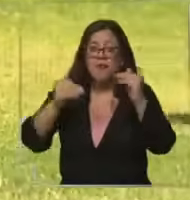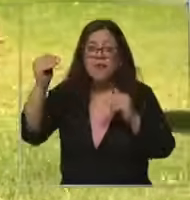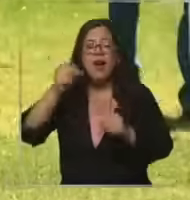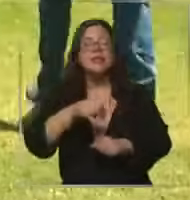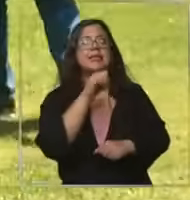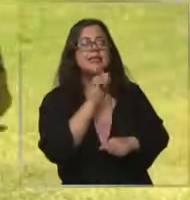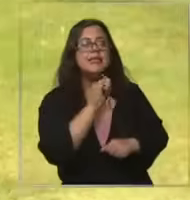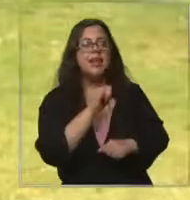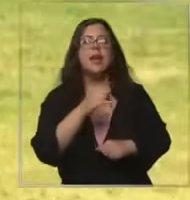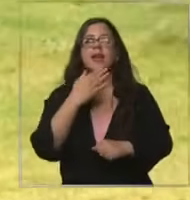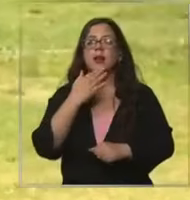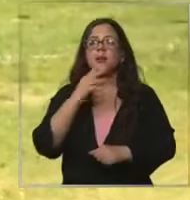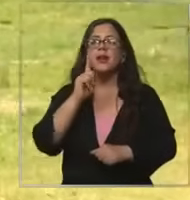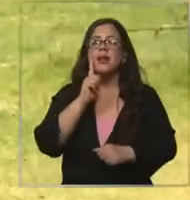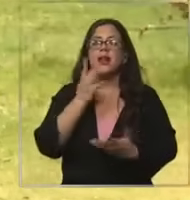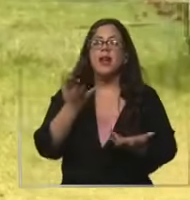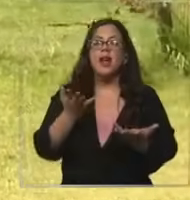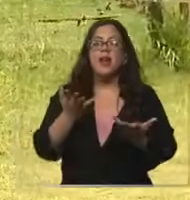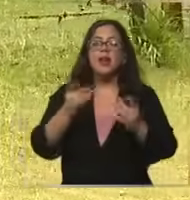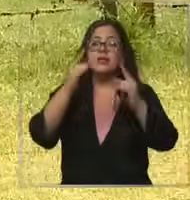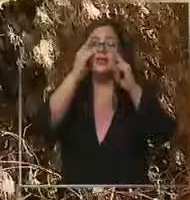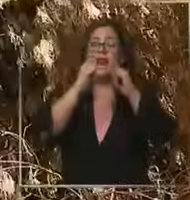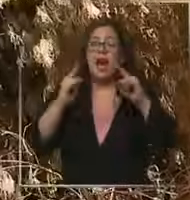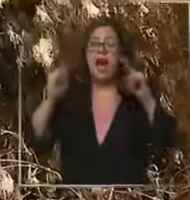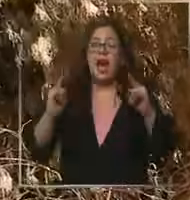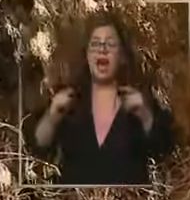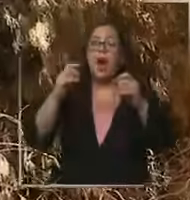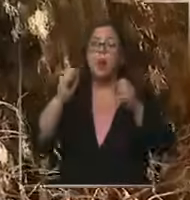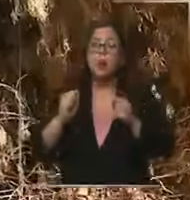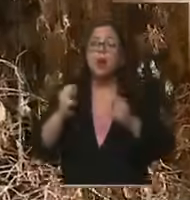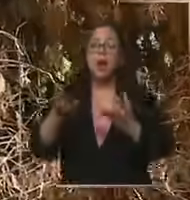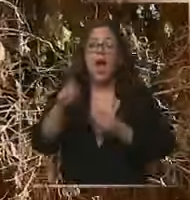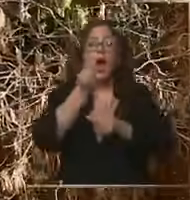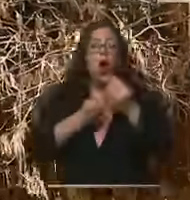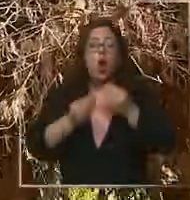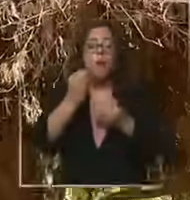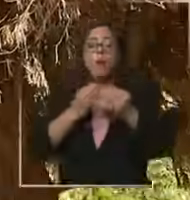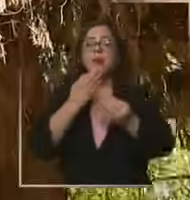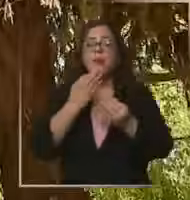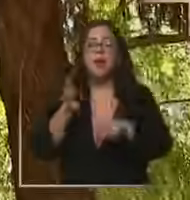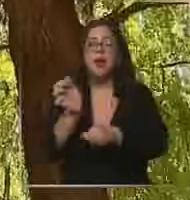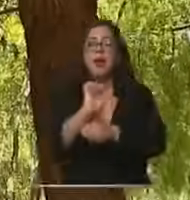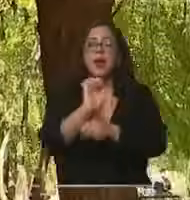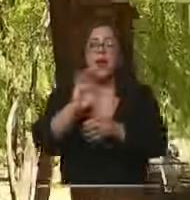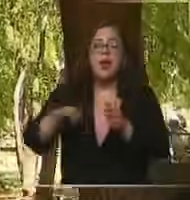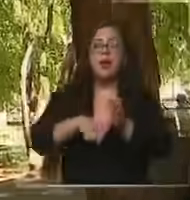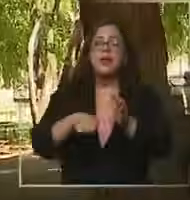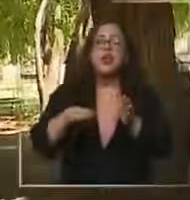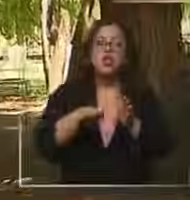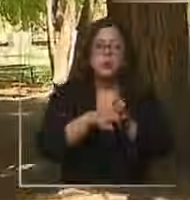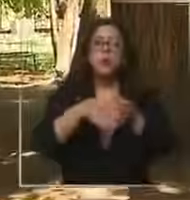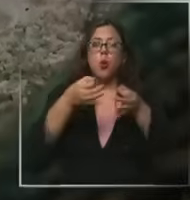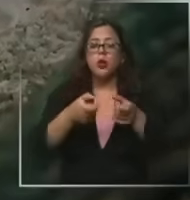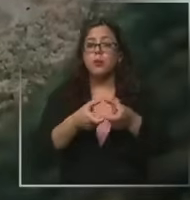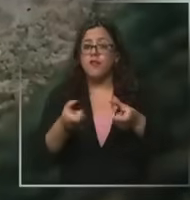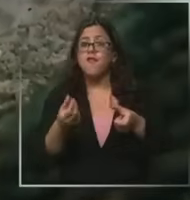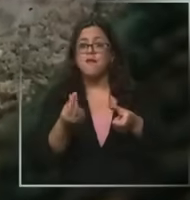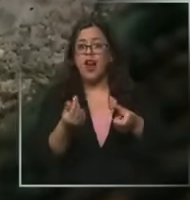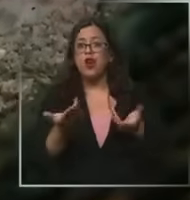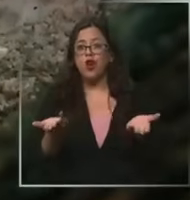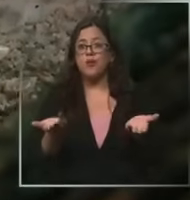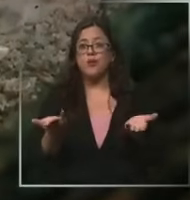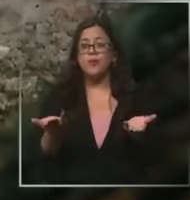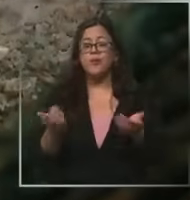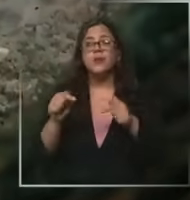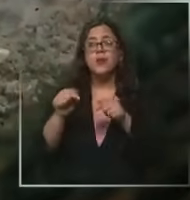Y que además cuenta con camping, por lo que se puede ingresar comida y el estacionamiento va incluido con el valor de la entrada.